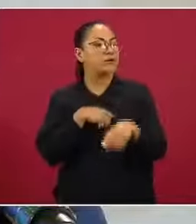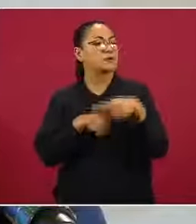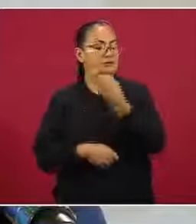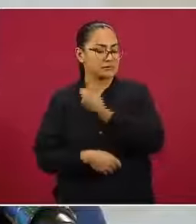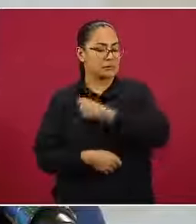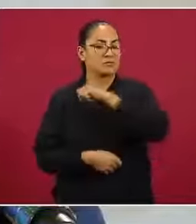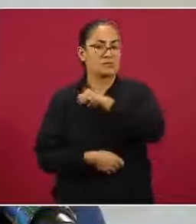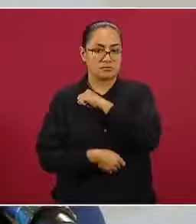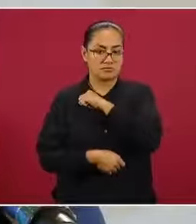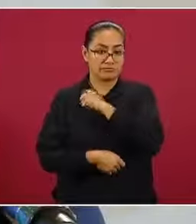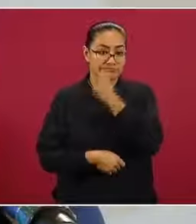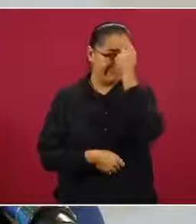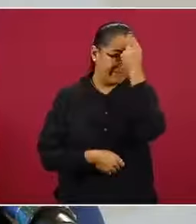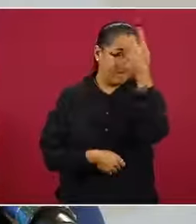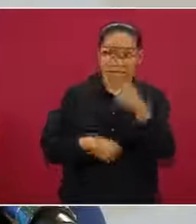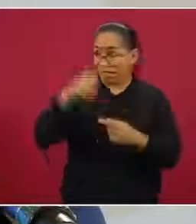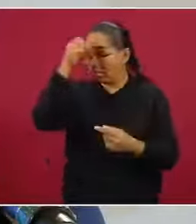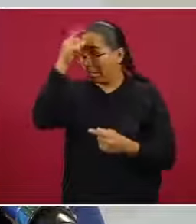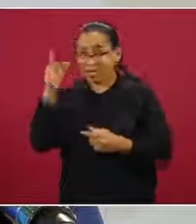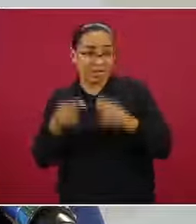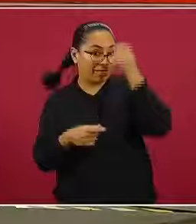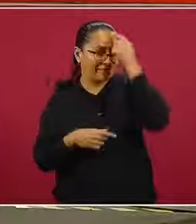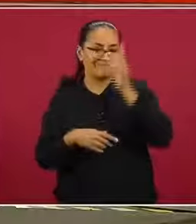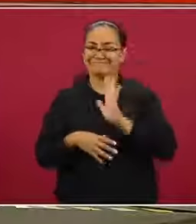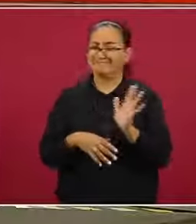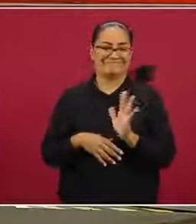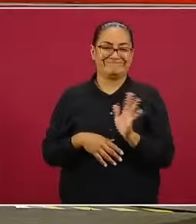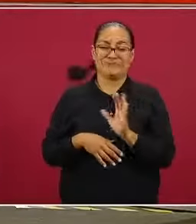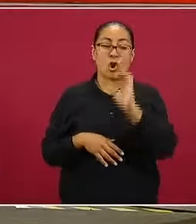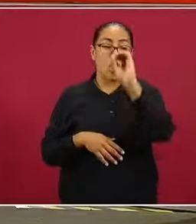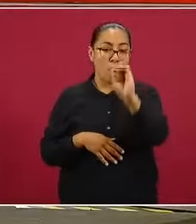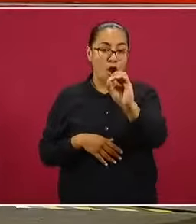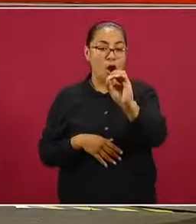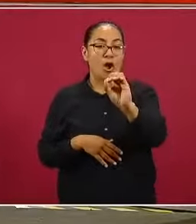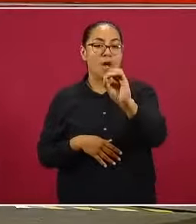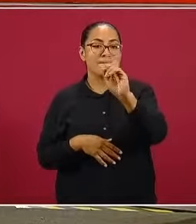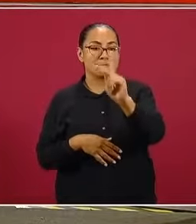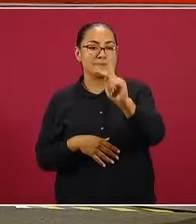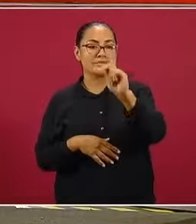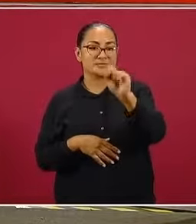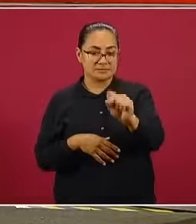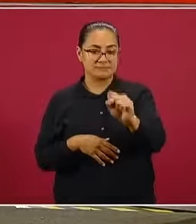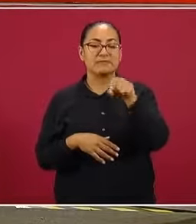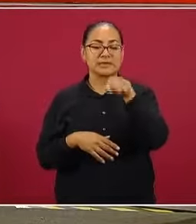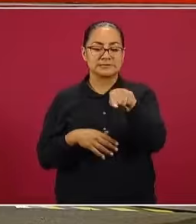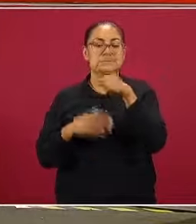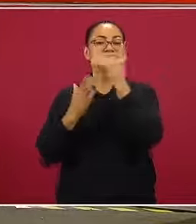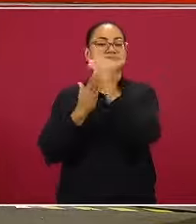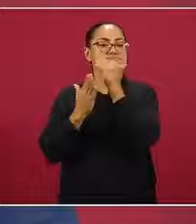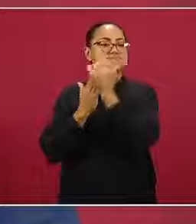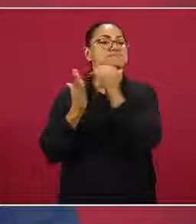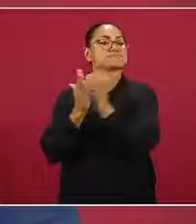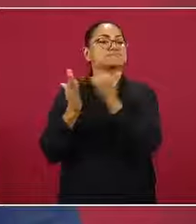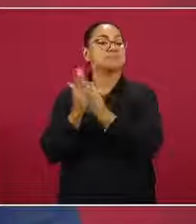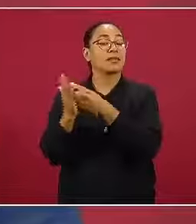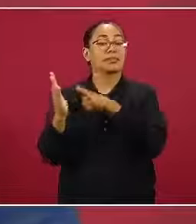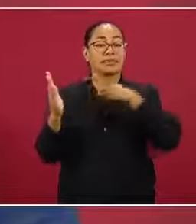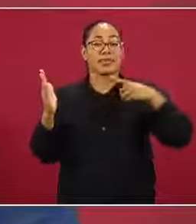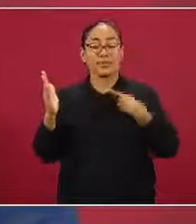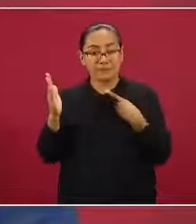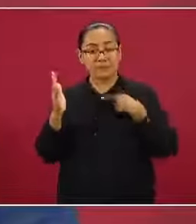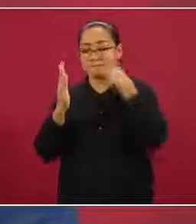el perfil de nutrientes de la Organización Panamericana de la Salud, que establece los límites a partir de los que deberán presentarse